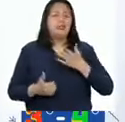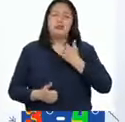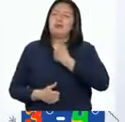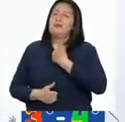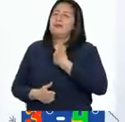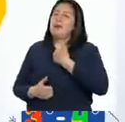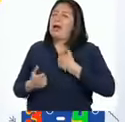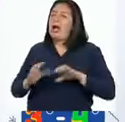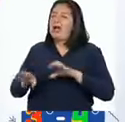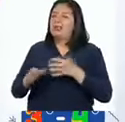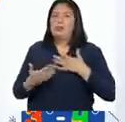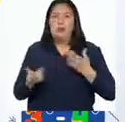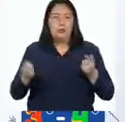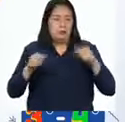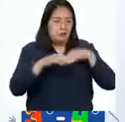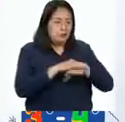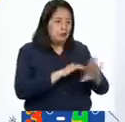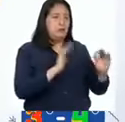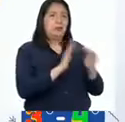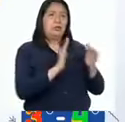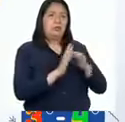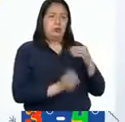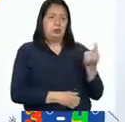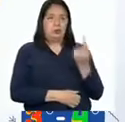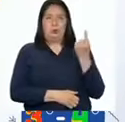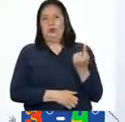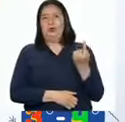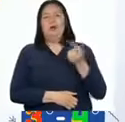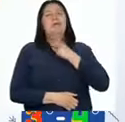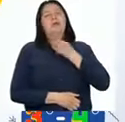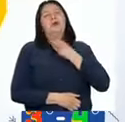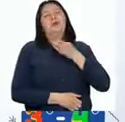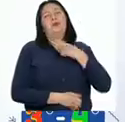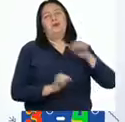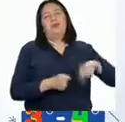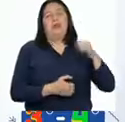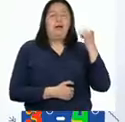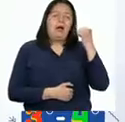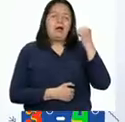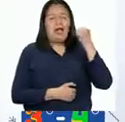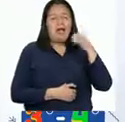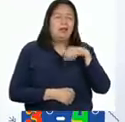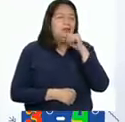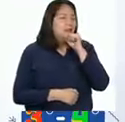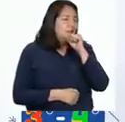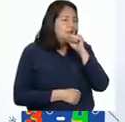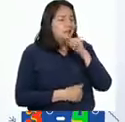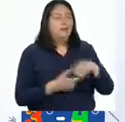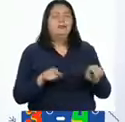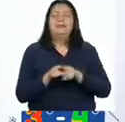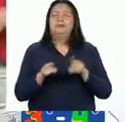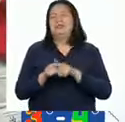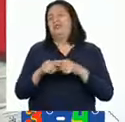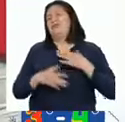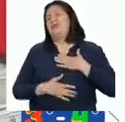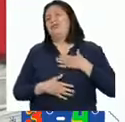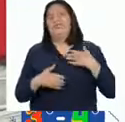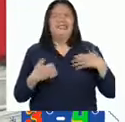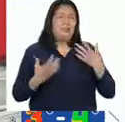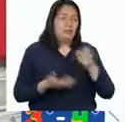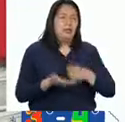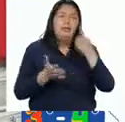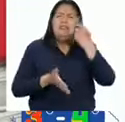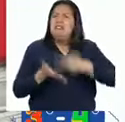misma. Cuando estoy en casa y estoy sola, a mí me gusta bailar y cantar y además divertirme como yo quiera.